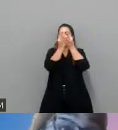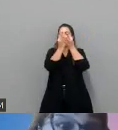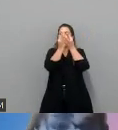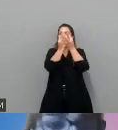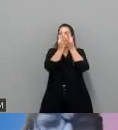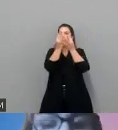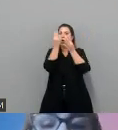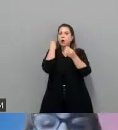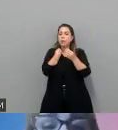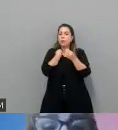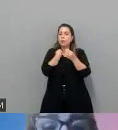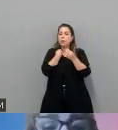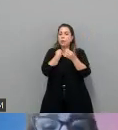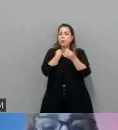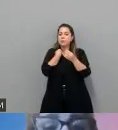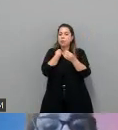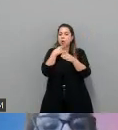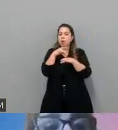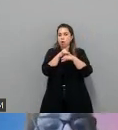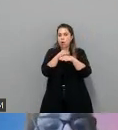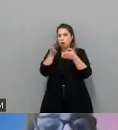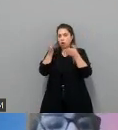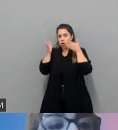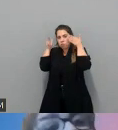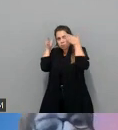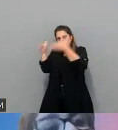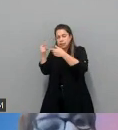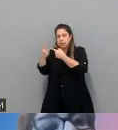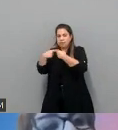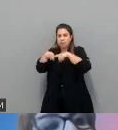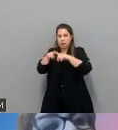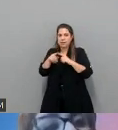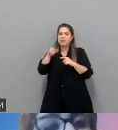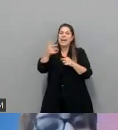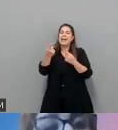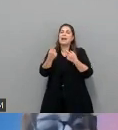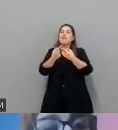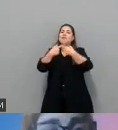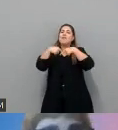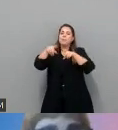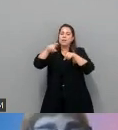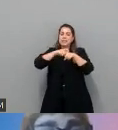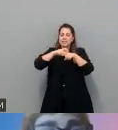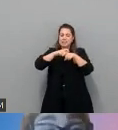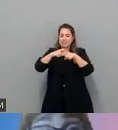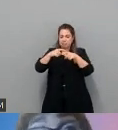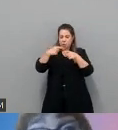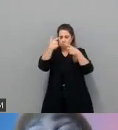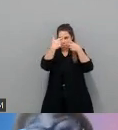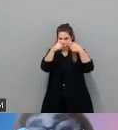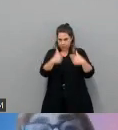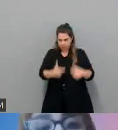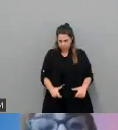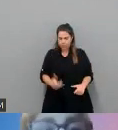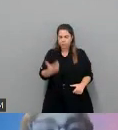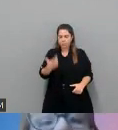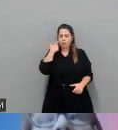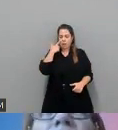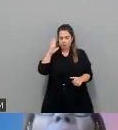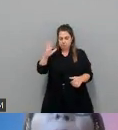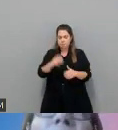y lo dirigimos fundamentalmente a familias. Y voy a distinguir tipologías de familias para que entendamos y veamos algunas